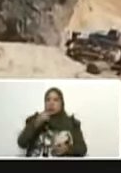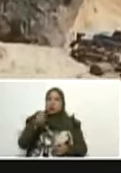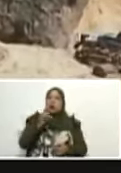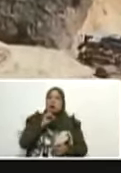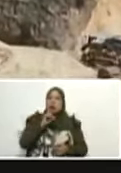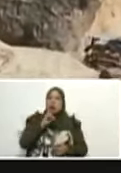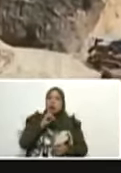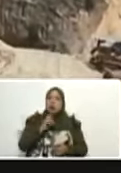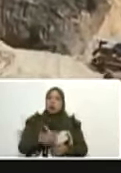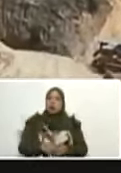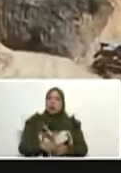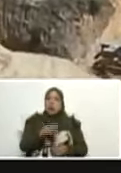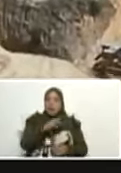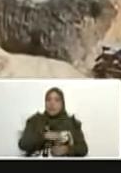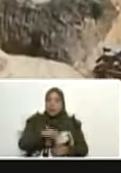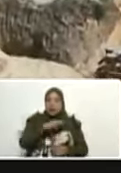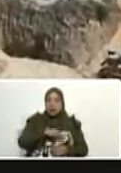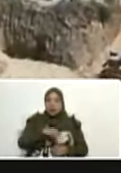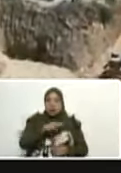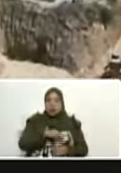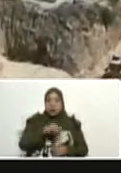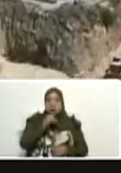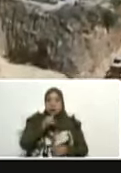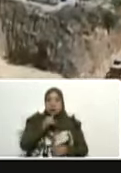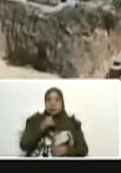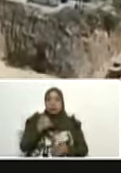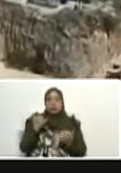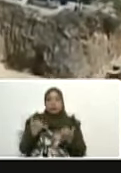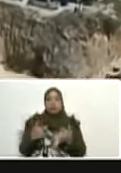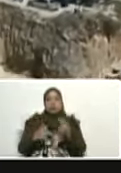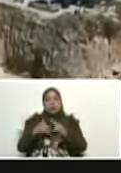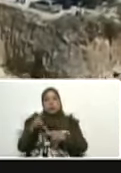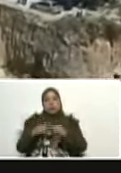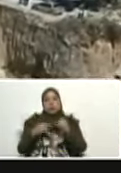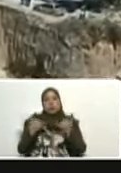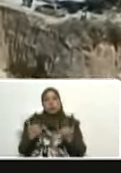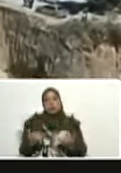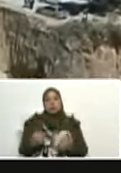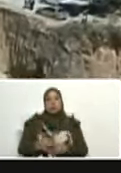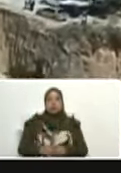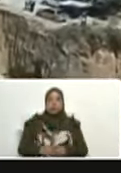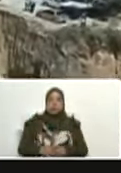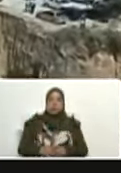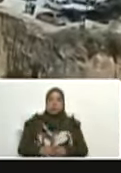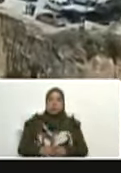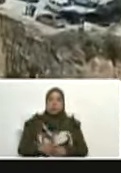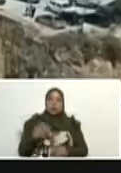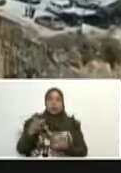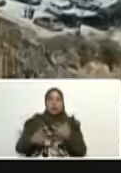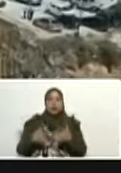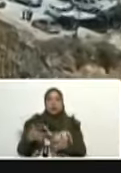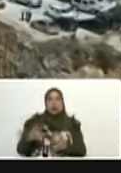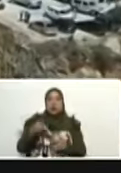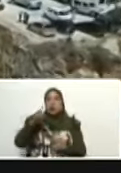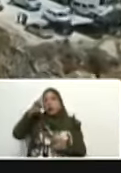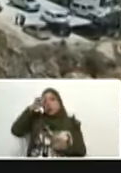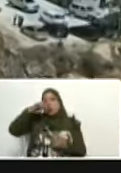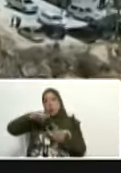Le dije a la ministra, ya la estamos construyendo ahí, en las colinas del Alto de